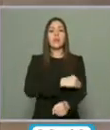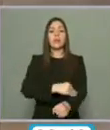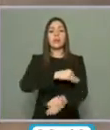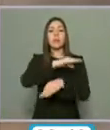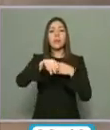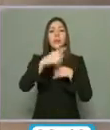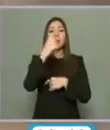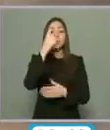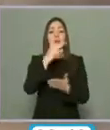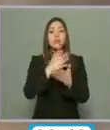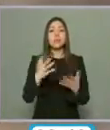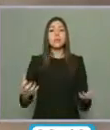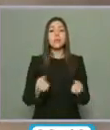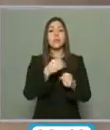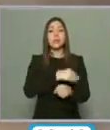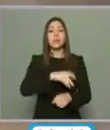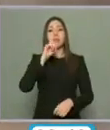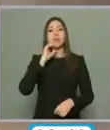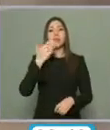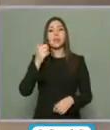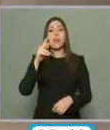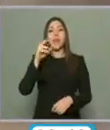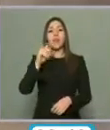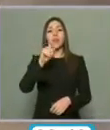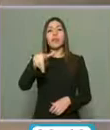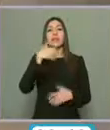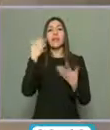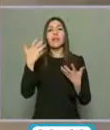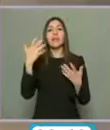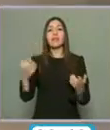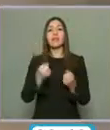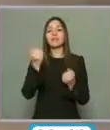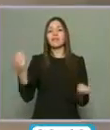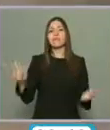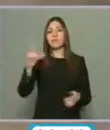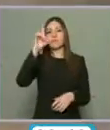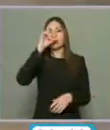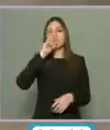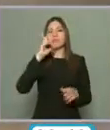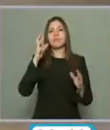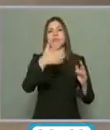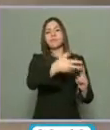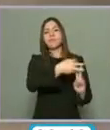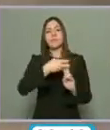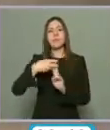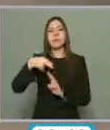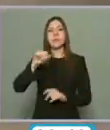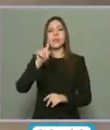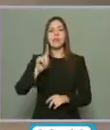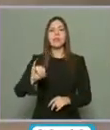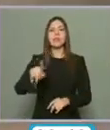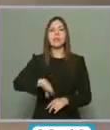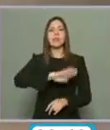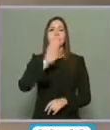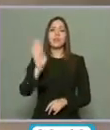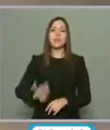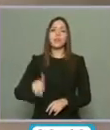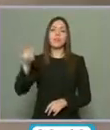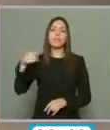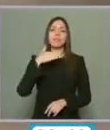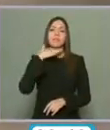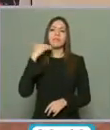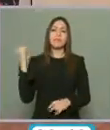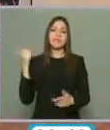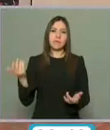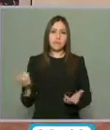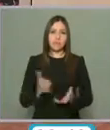se salvan y a Charlotte, que habían querido salvarla, finalmente la agarran los nazis y muere en Auschwitz, como